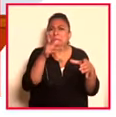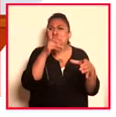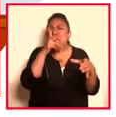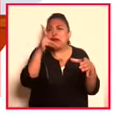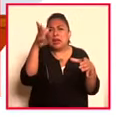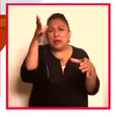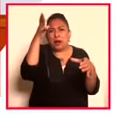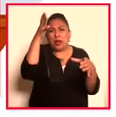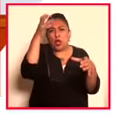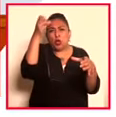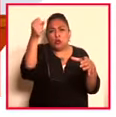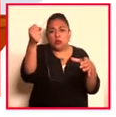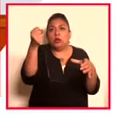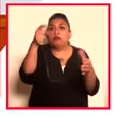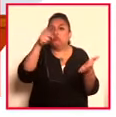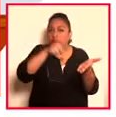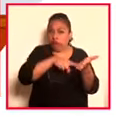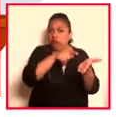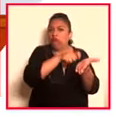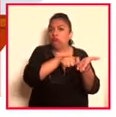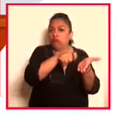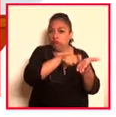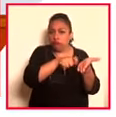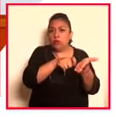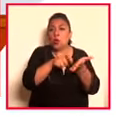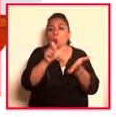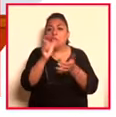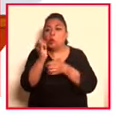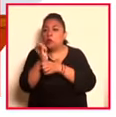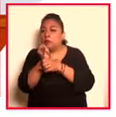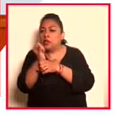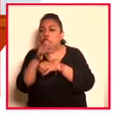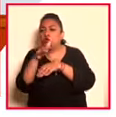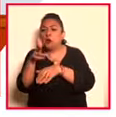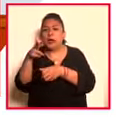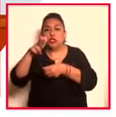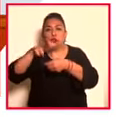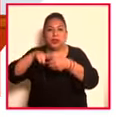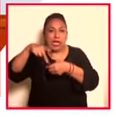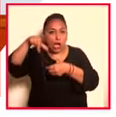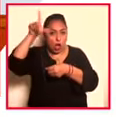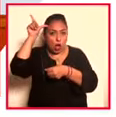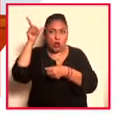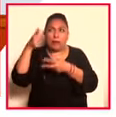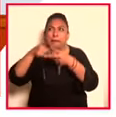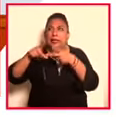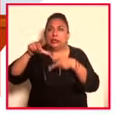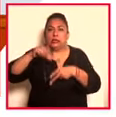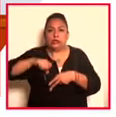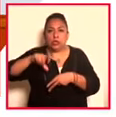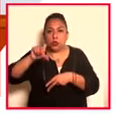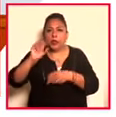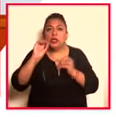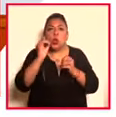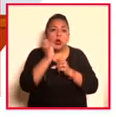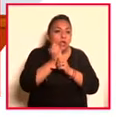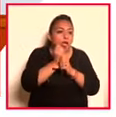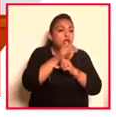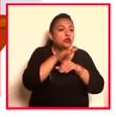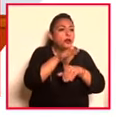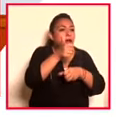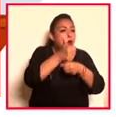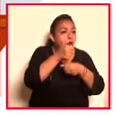que atraviesa su escritura. Lo mismo al investigar sobre un manicomio de principios del siglo XX, que de la historia de sus abuelos y el cultivo del